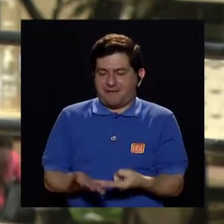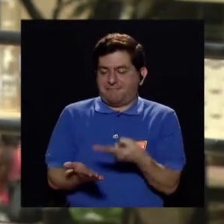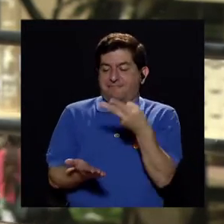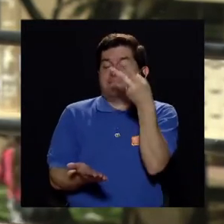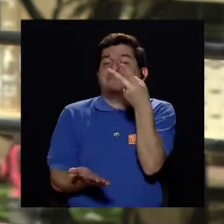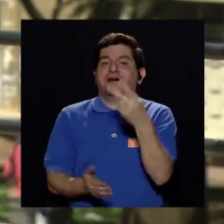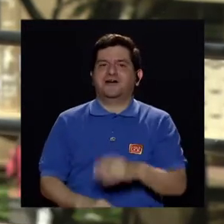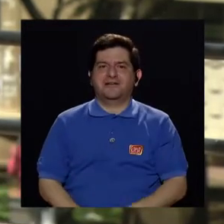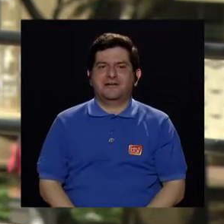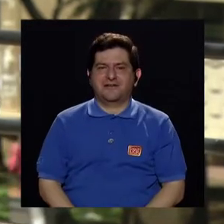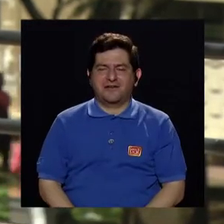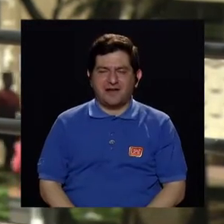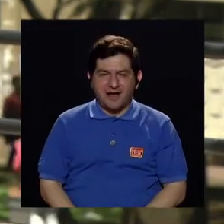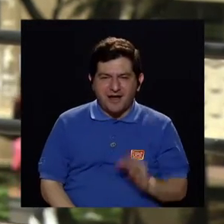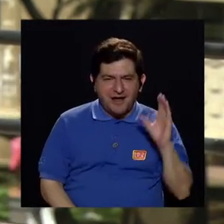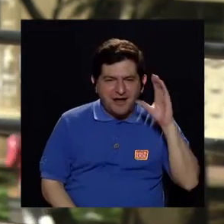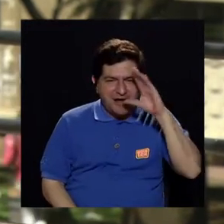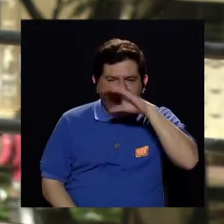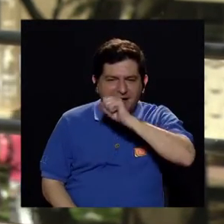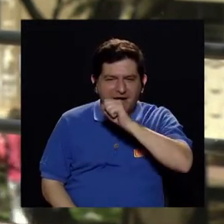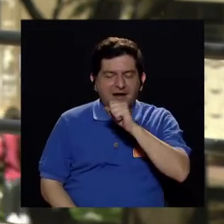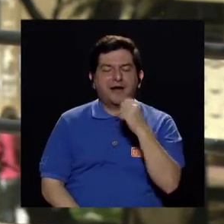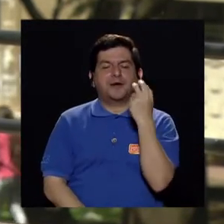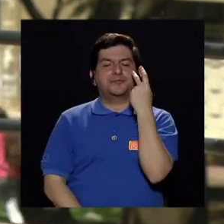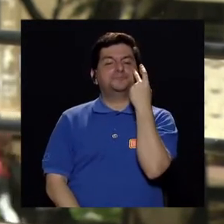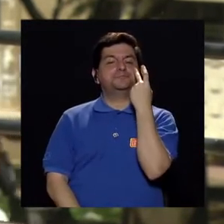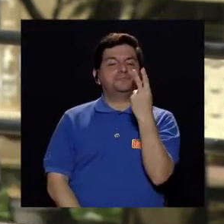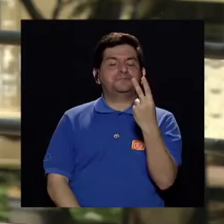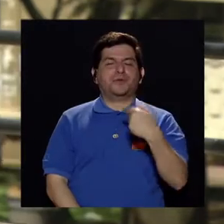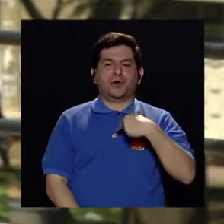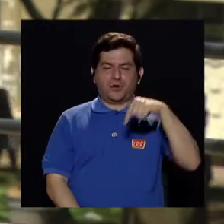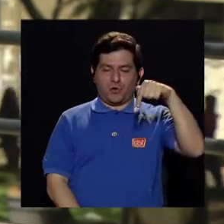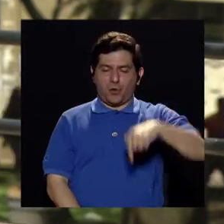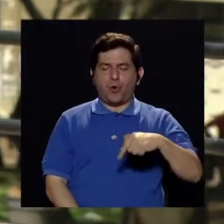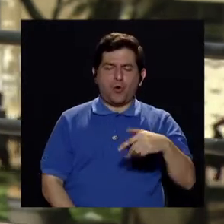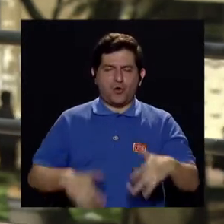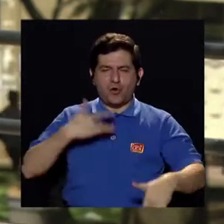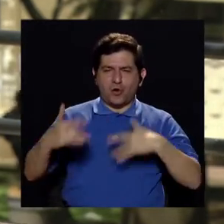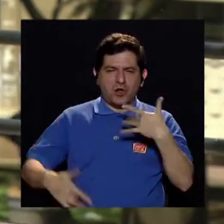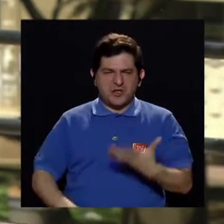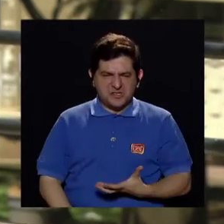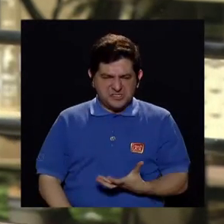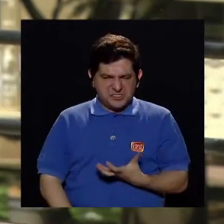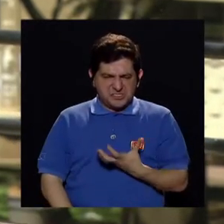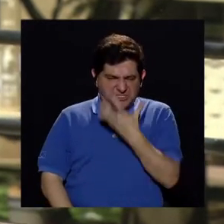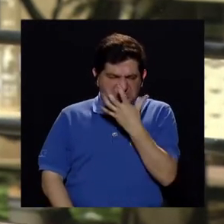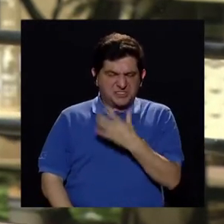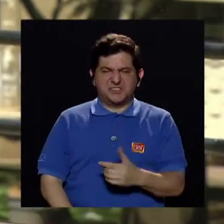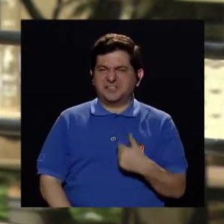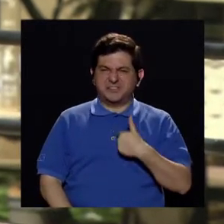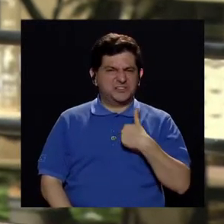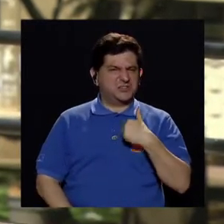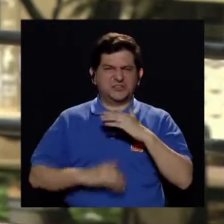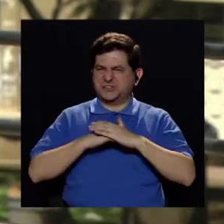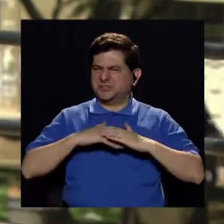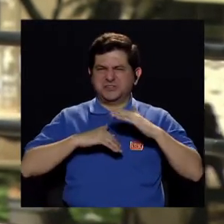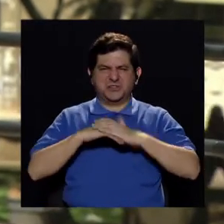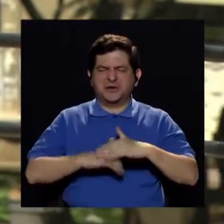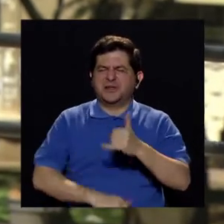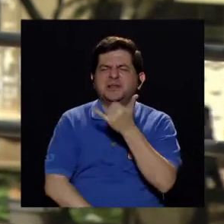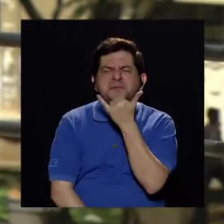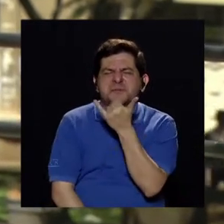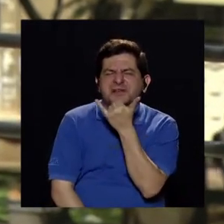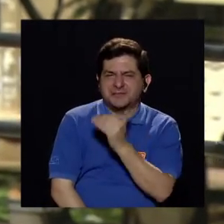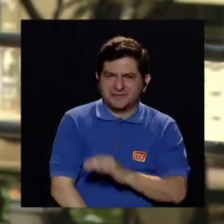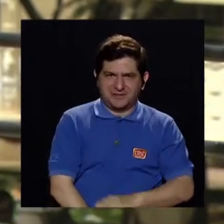joya. Aprender a observarlas y decir, mira, hoy me estoy sintiendo enojada, me estoy sintiendo incómoda. ¿Qué es lo que